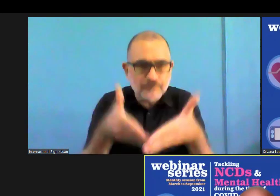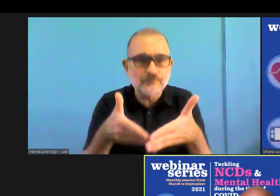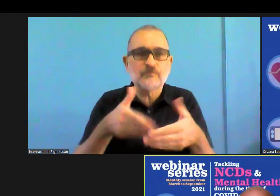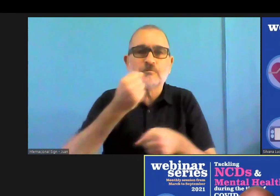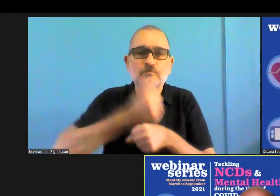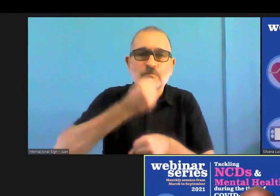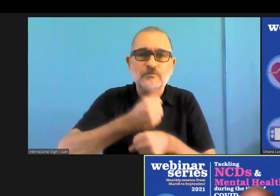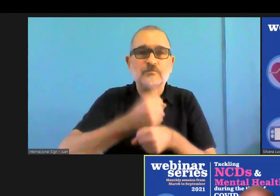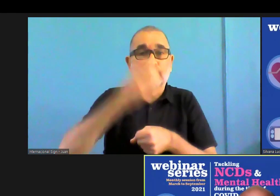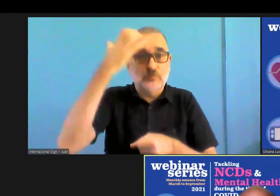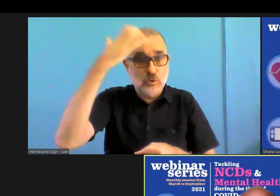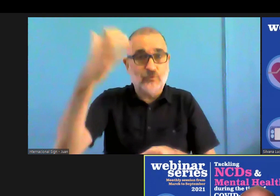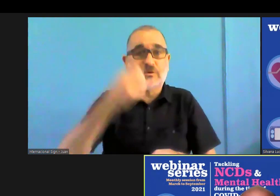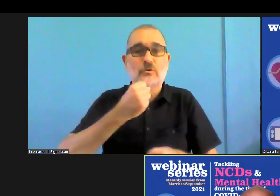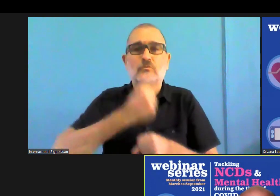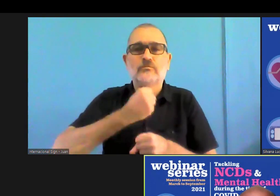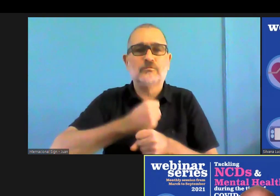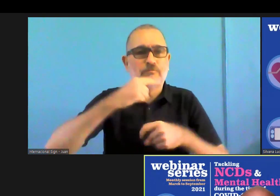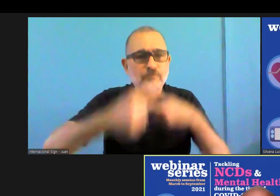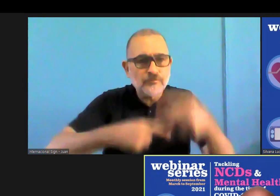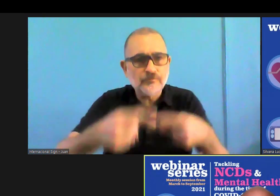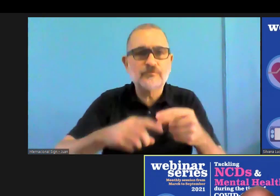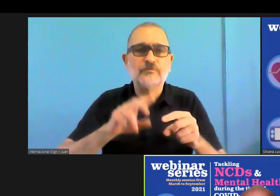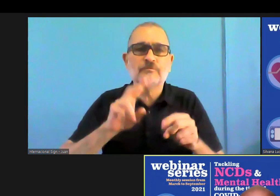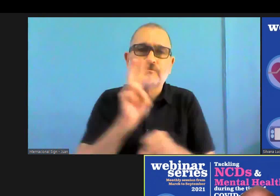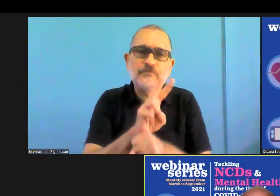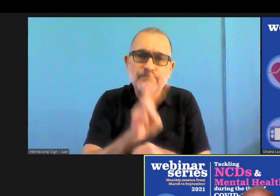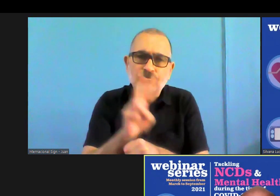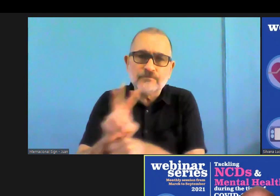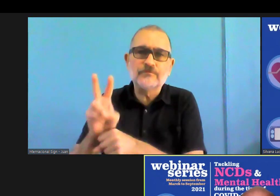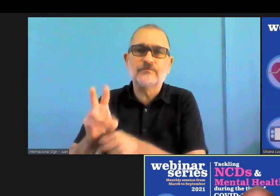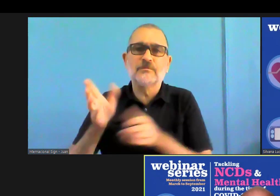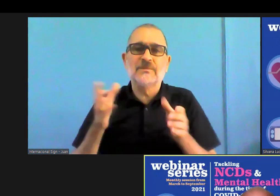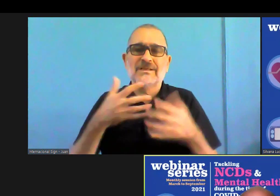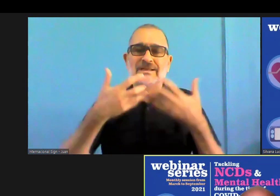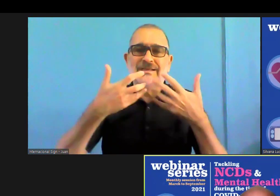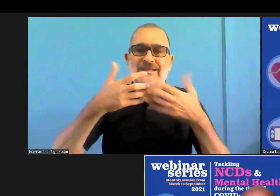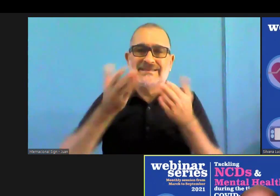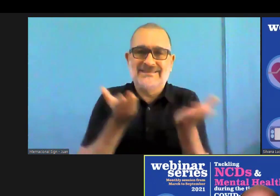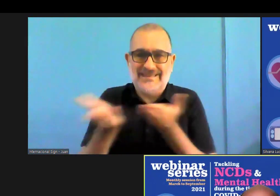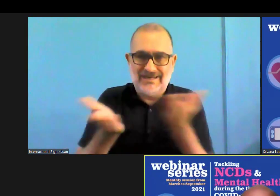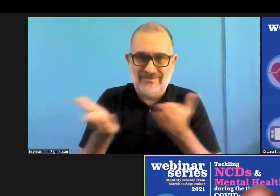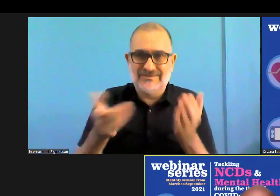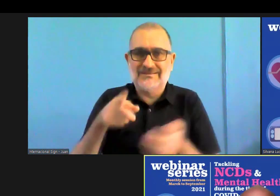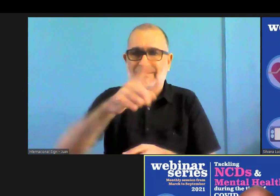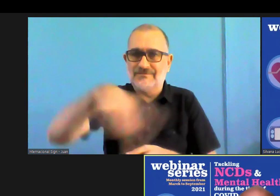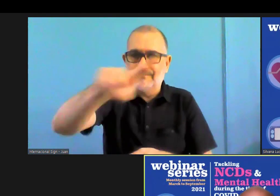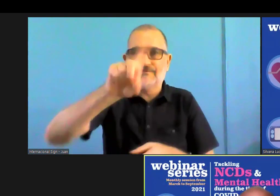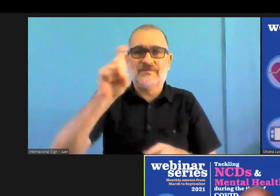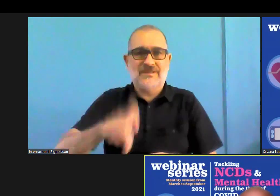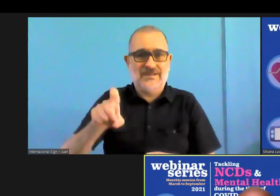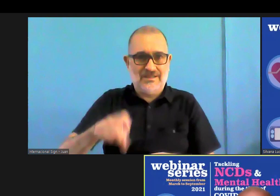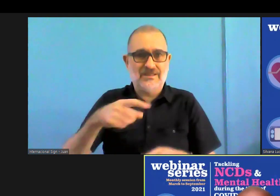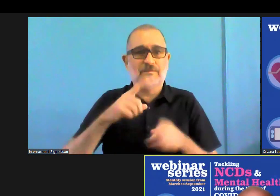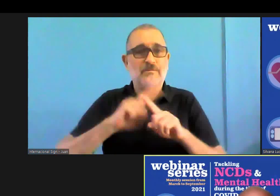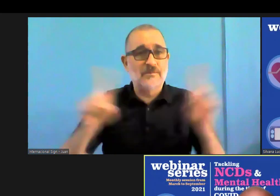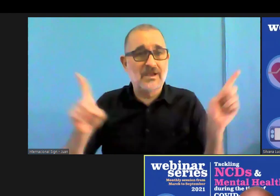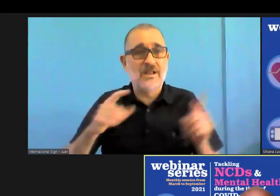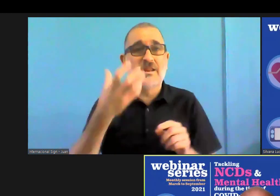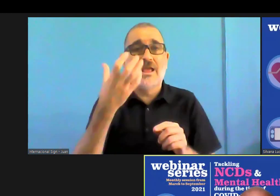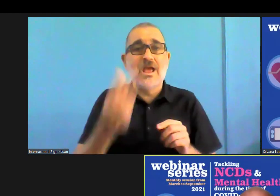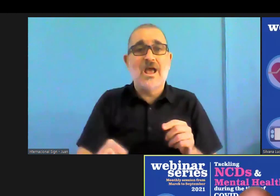buena respuesta. De modo que no hay una receta única para todos los países. Mucho depende de lo que son